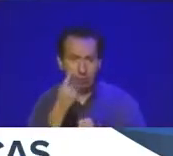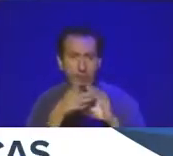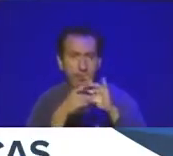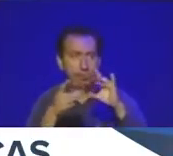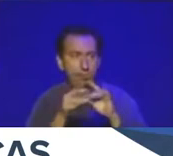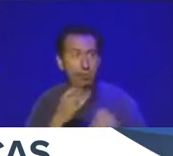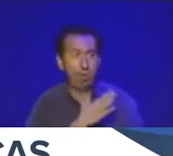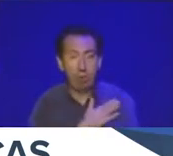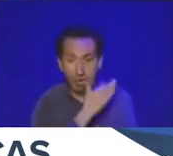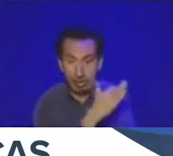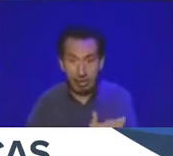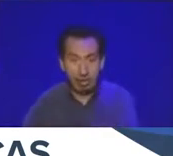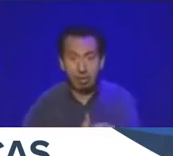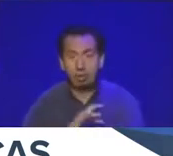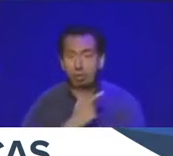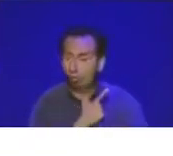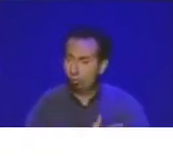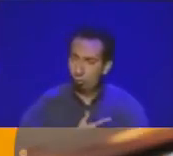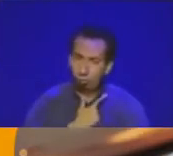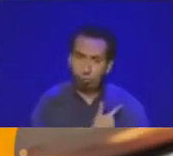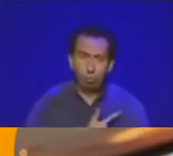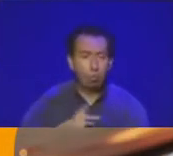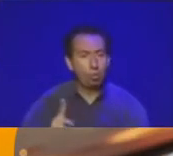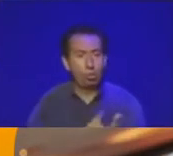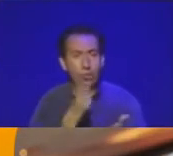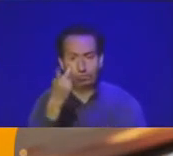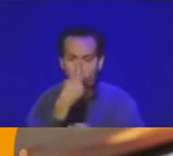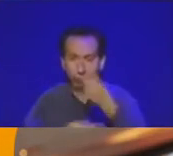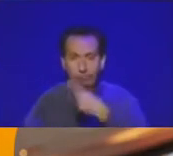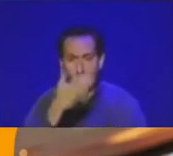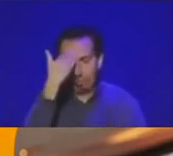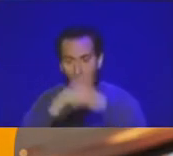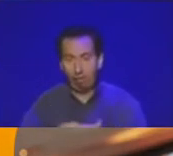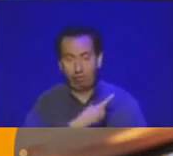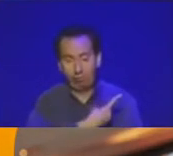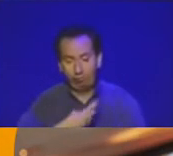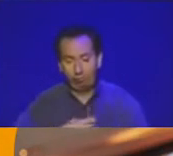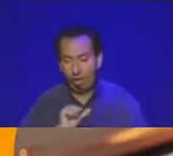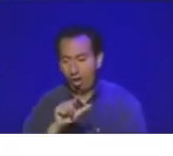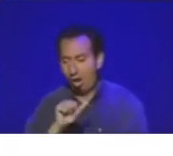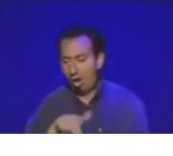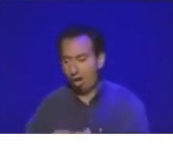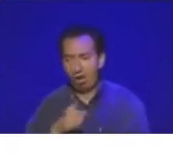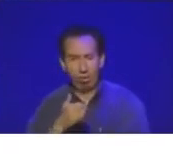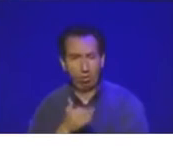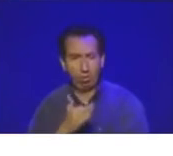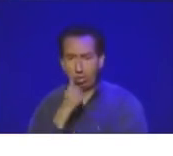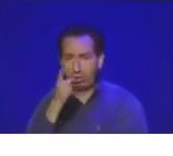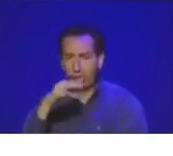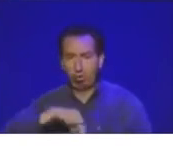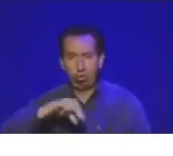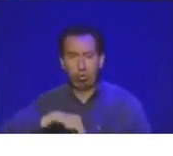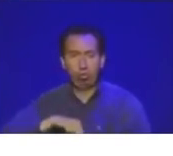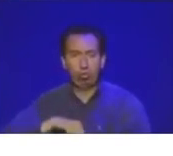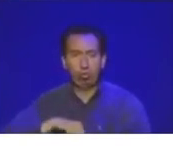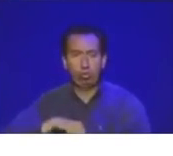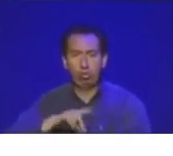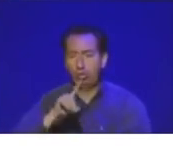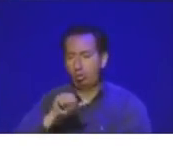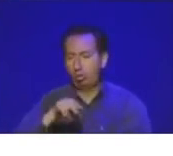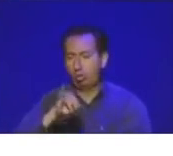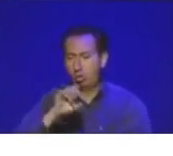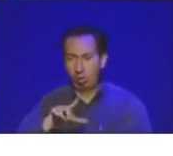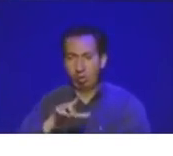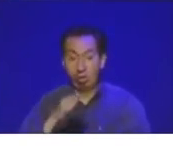en el estado que mantiene el semáforo naranja y un incremento en sus contagios. Los eventos sociales deben realizarse estrictamente con menos de 100